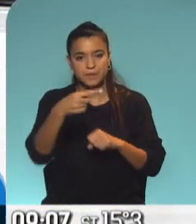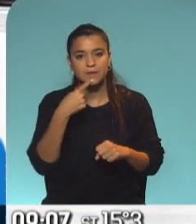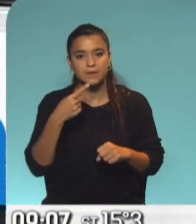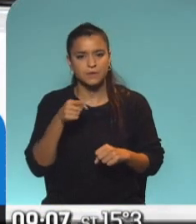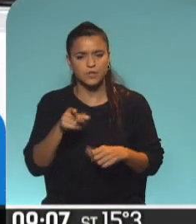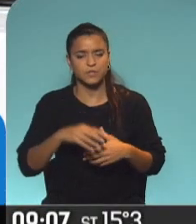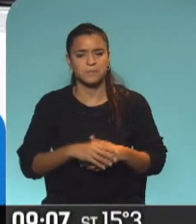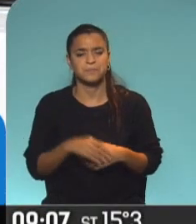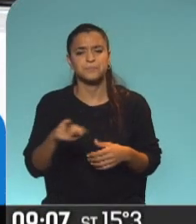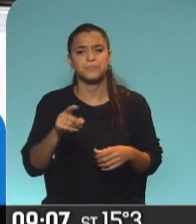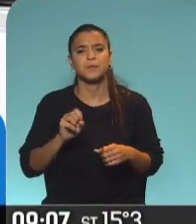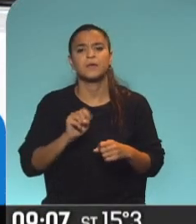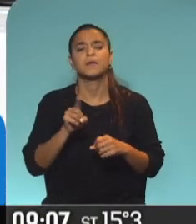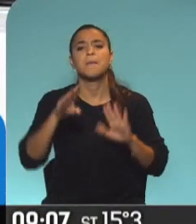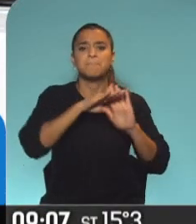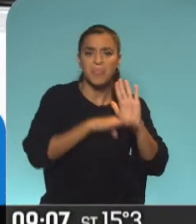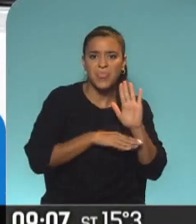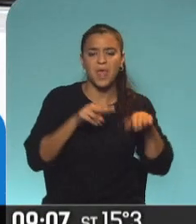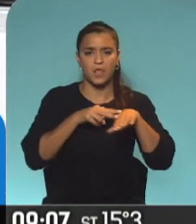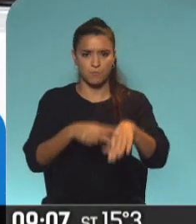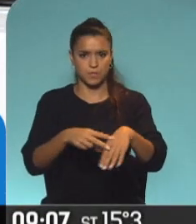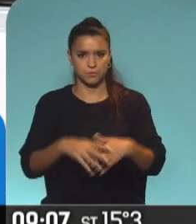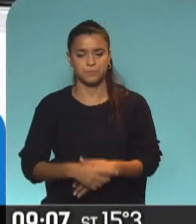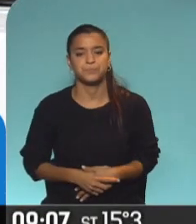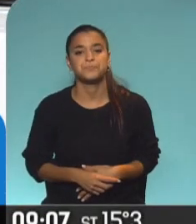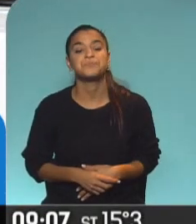la situación actual, las medidas implementadas y las recomendaciones.